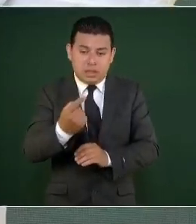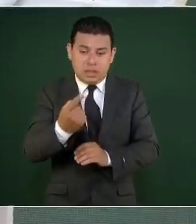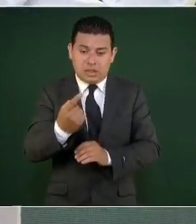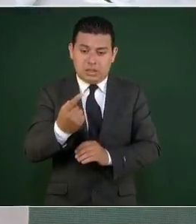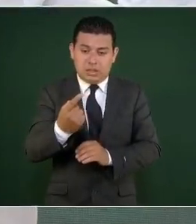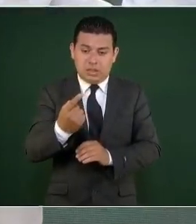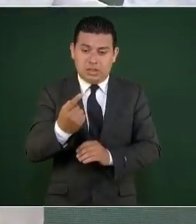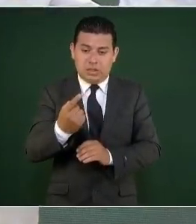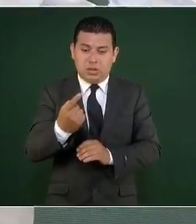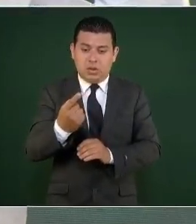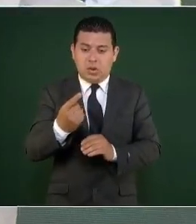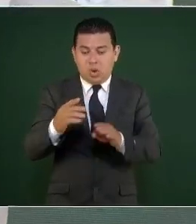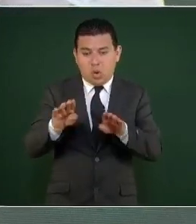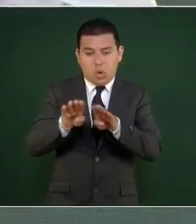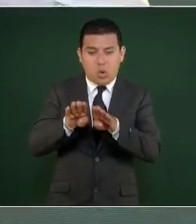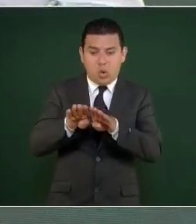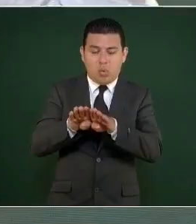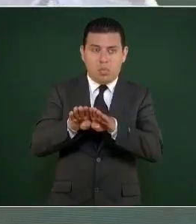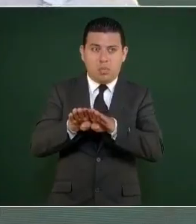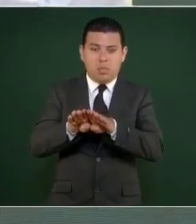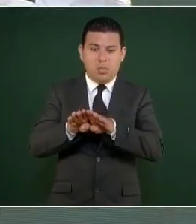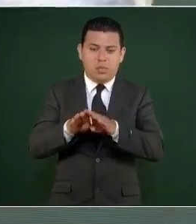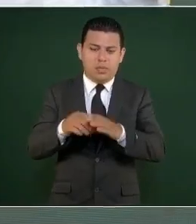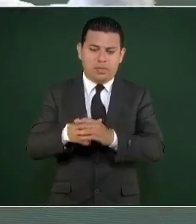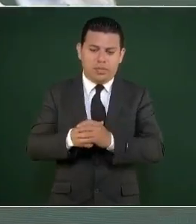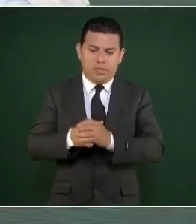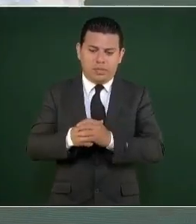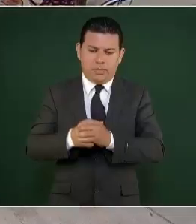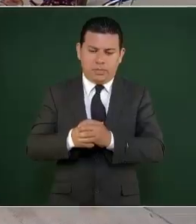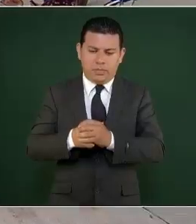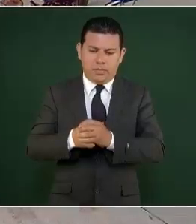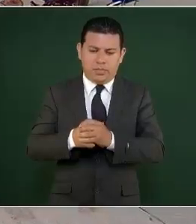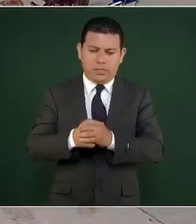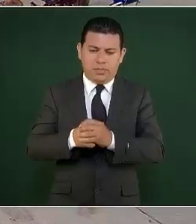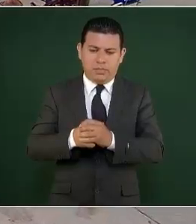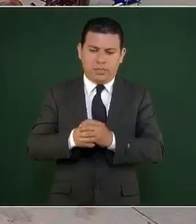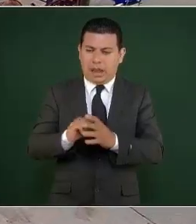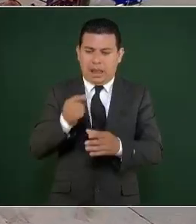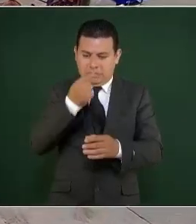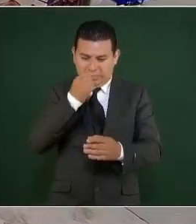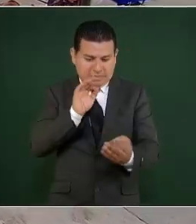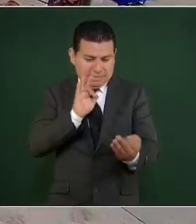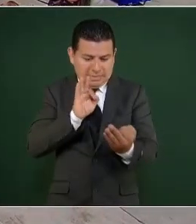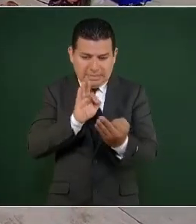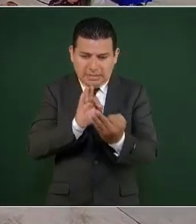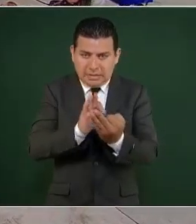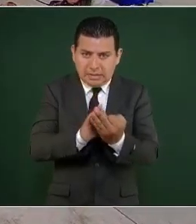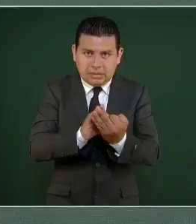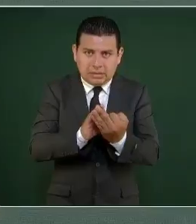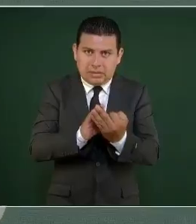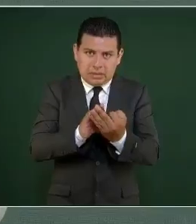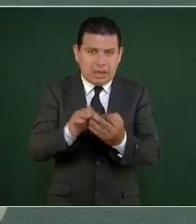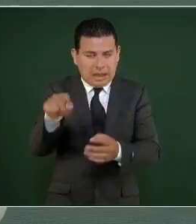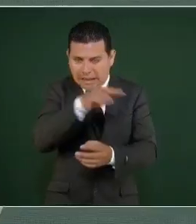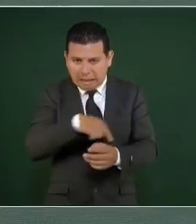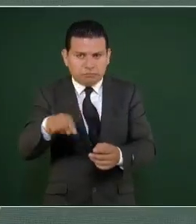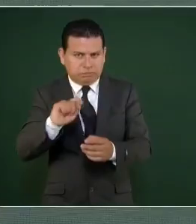una actitud, ¿sí?, por el que ya falta poco tiempo, audaz,